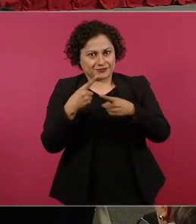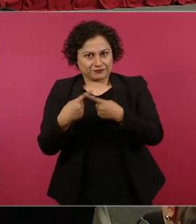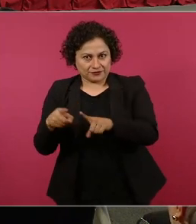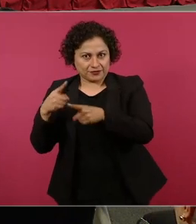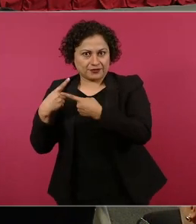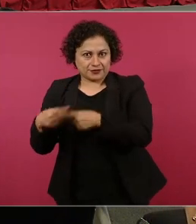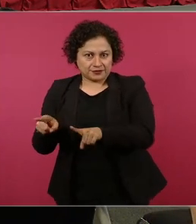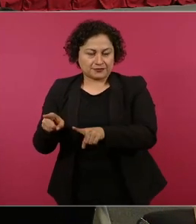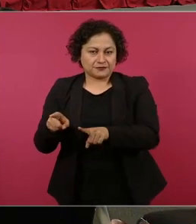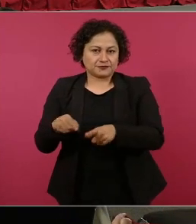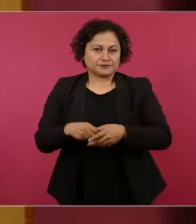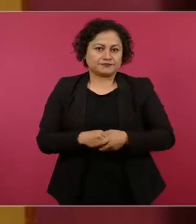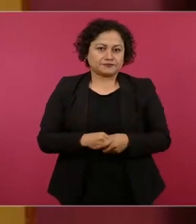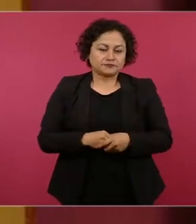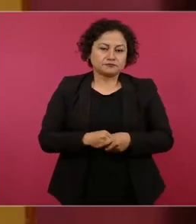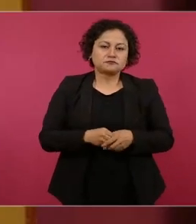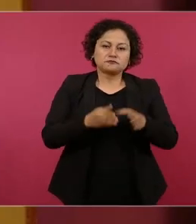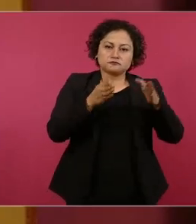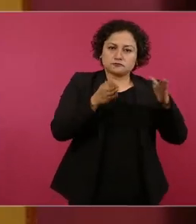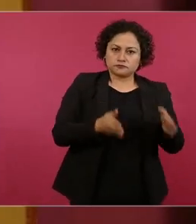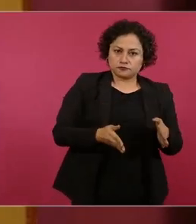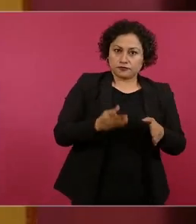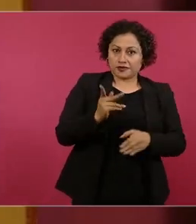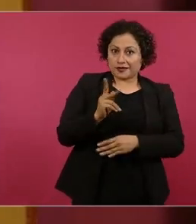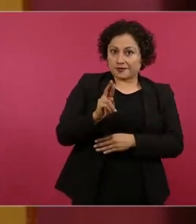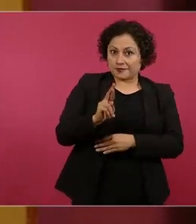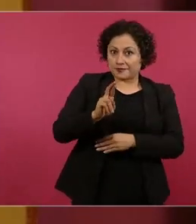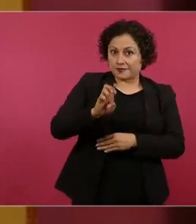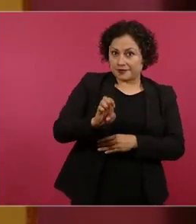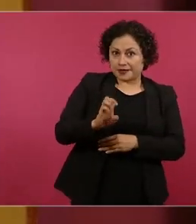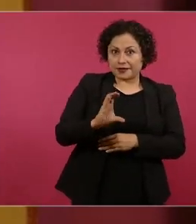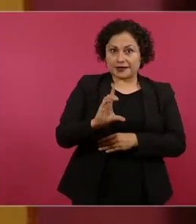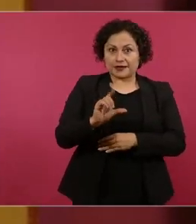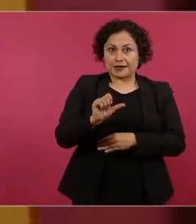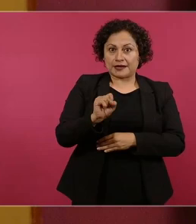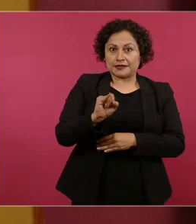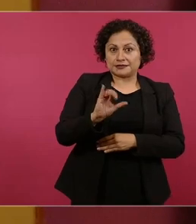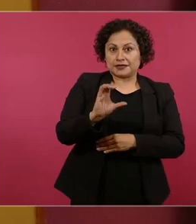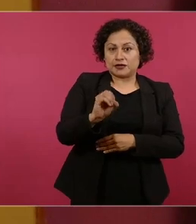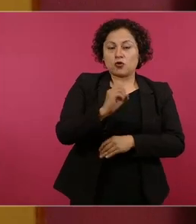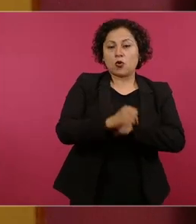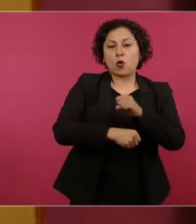periodo preclásico que es del 300